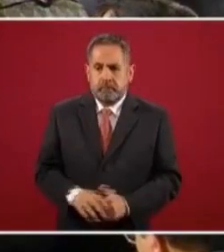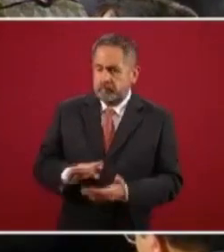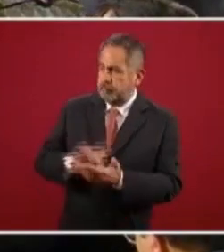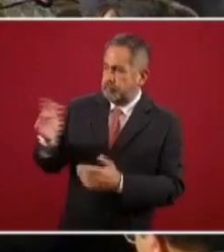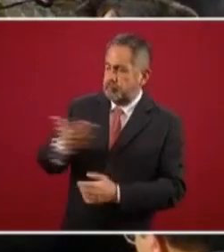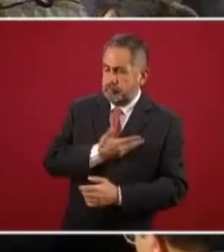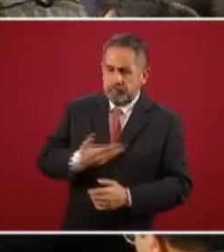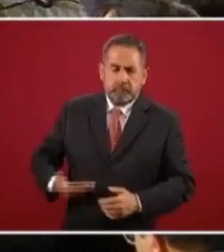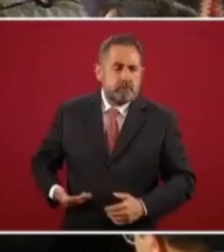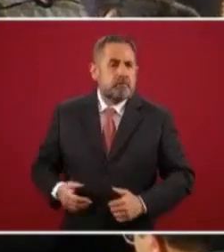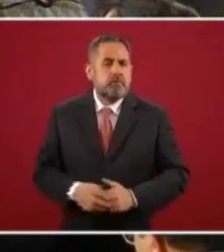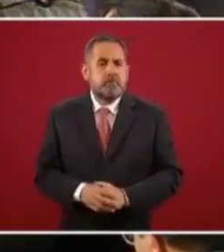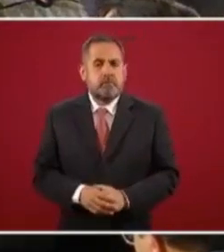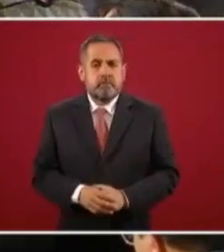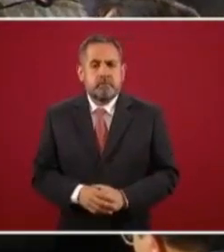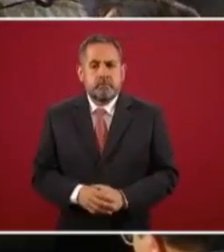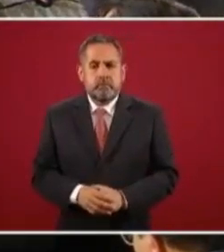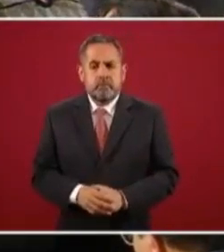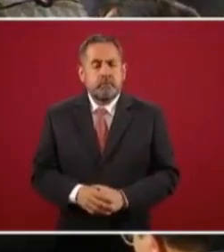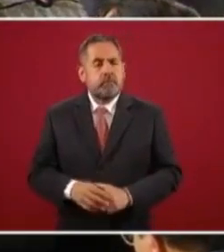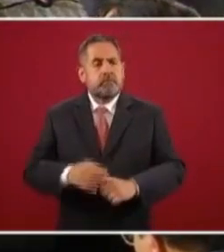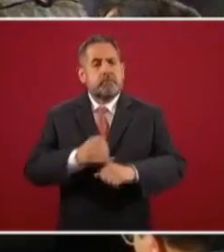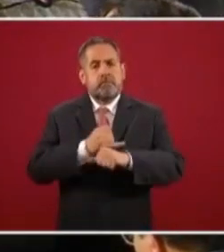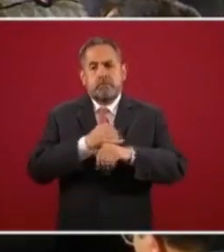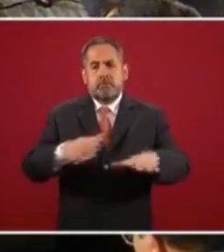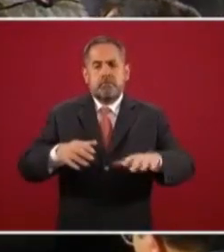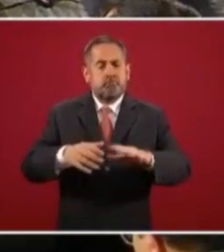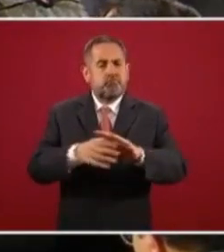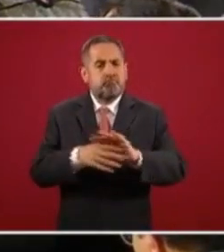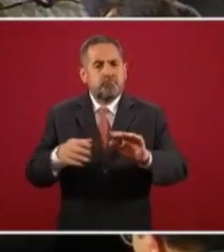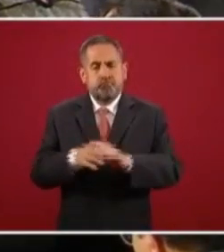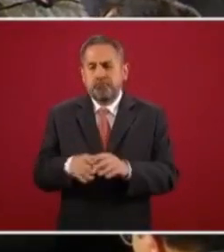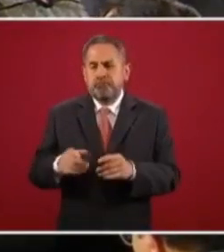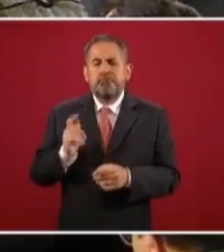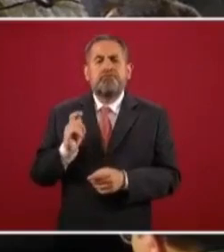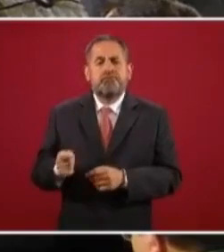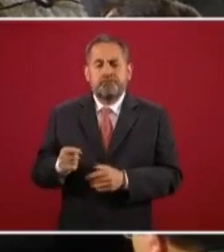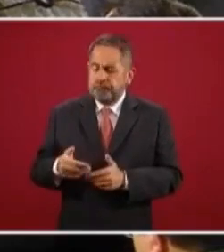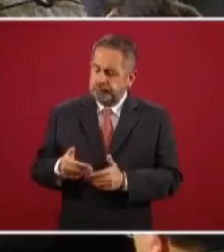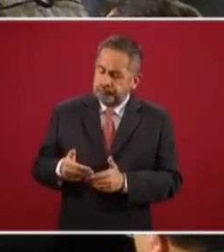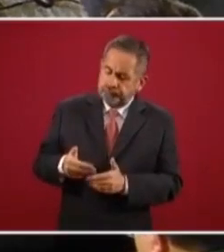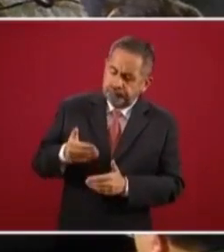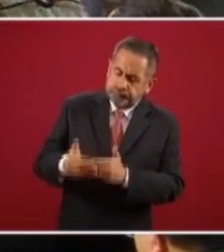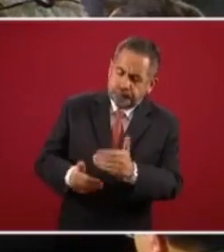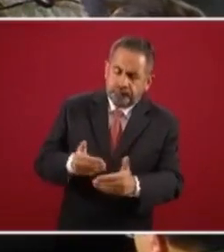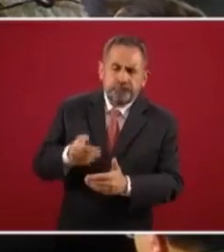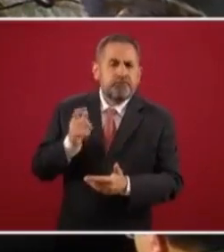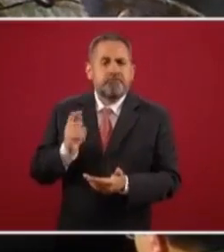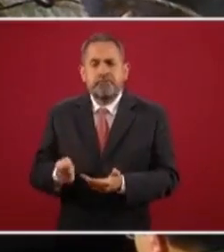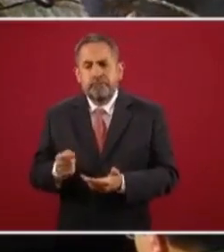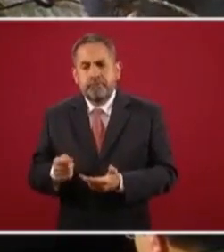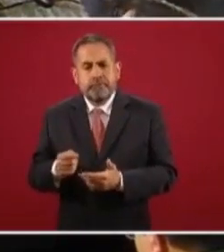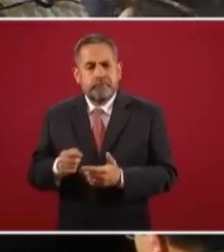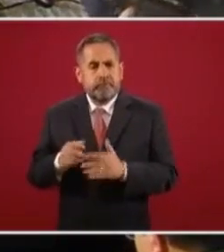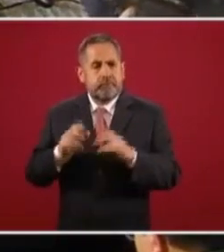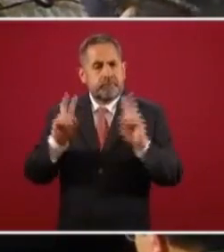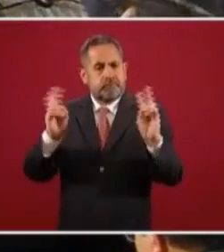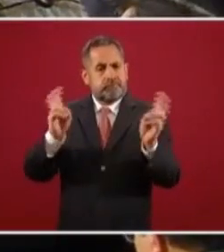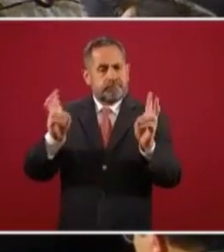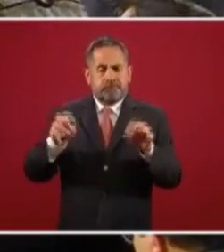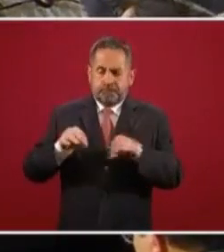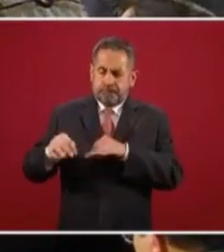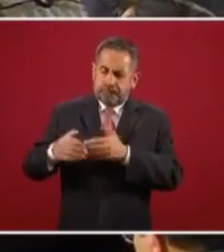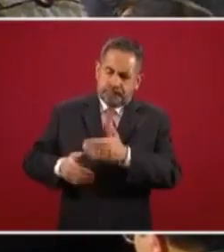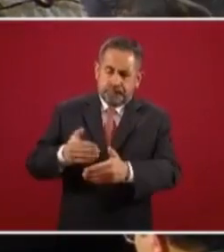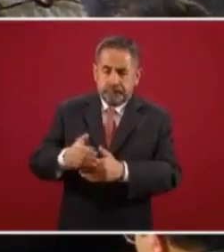Gracias, presidente. Informar respecto a los avances del nuevo modelo laboral. Recordar